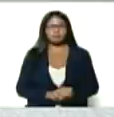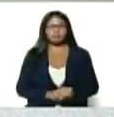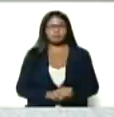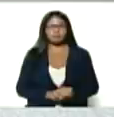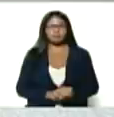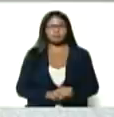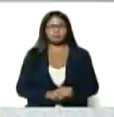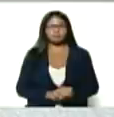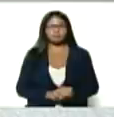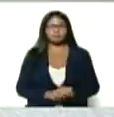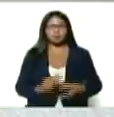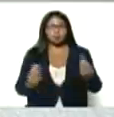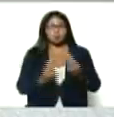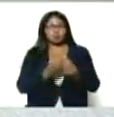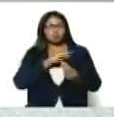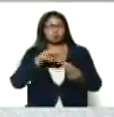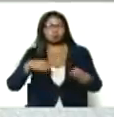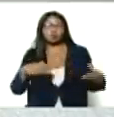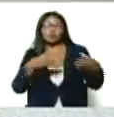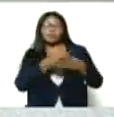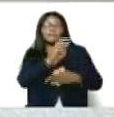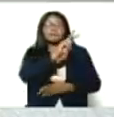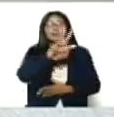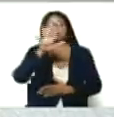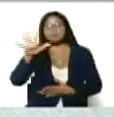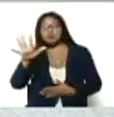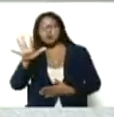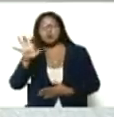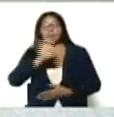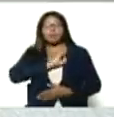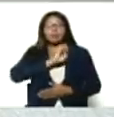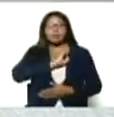Juntos, bueno, nos reunimos el 25 de enero.